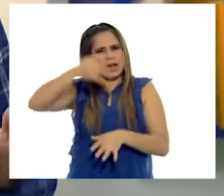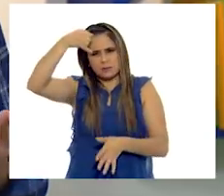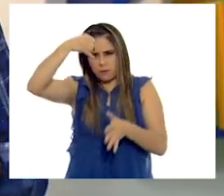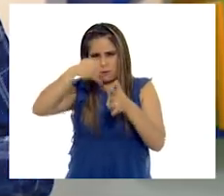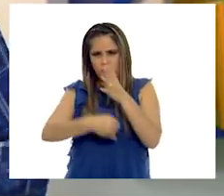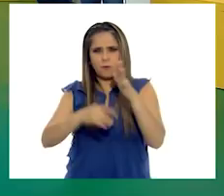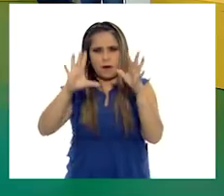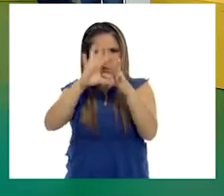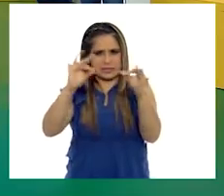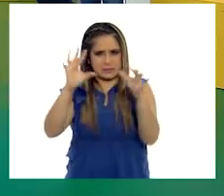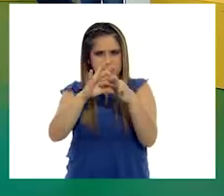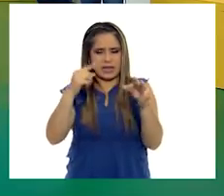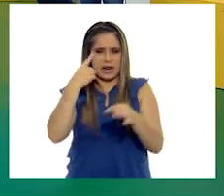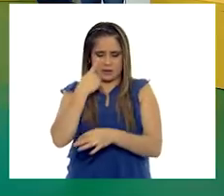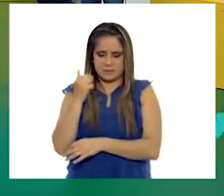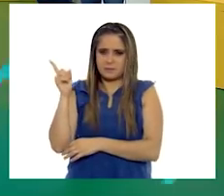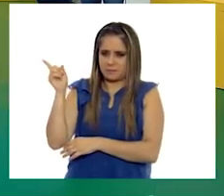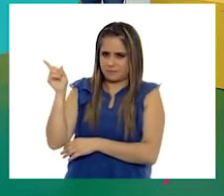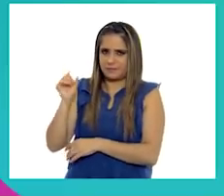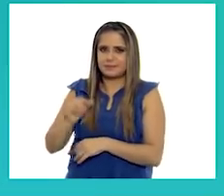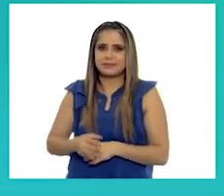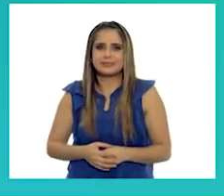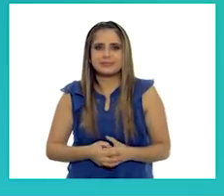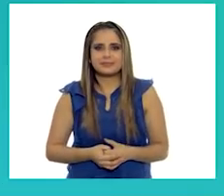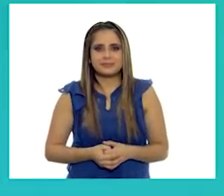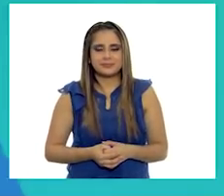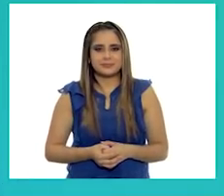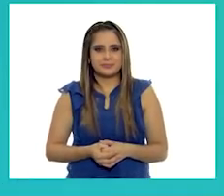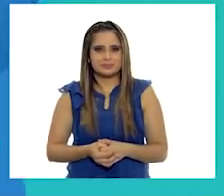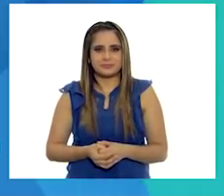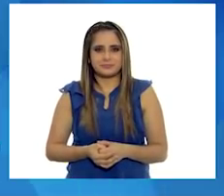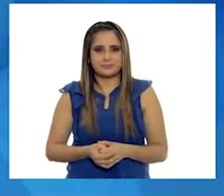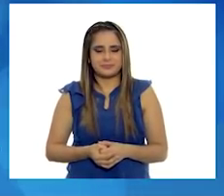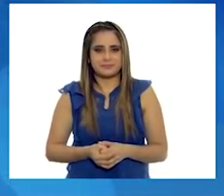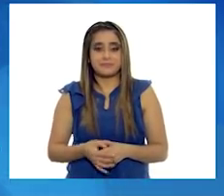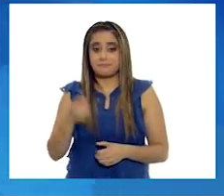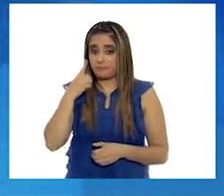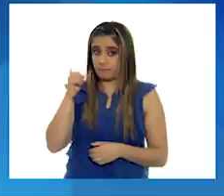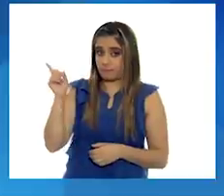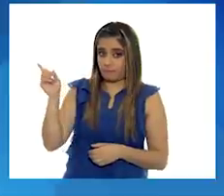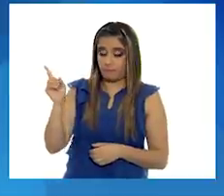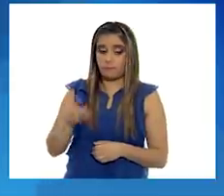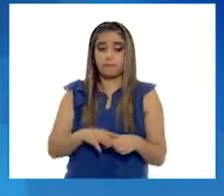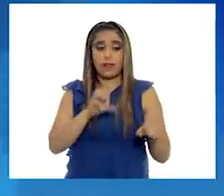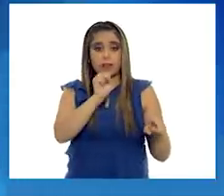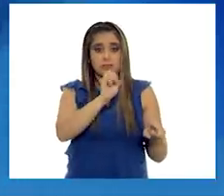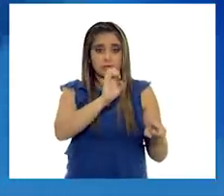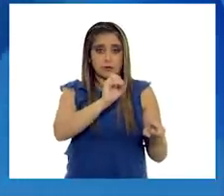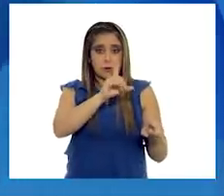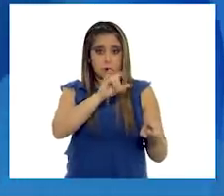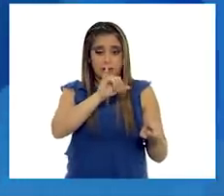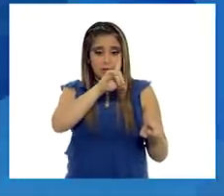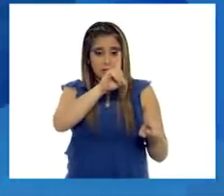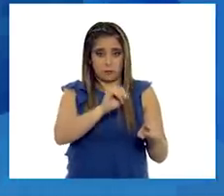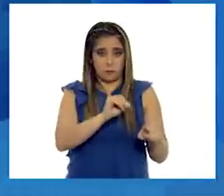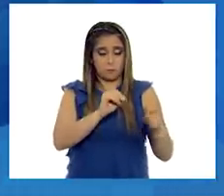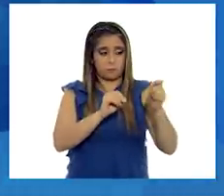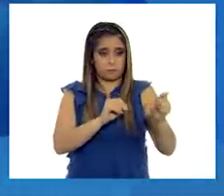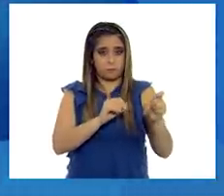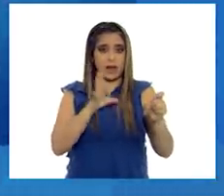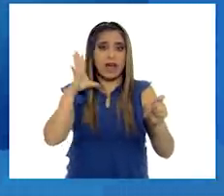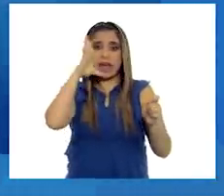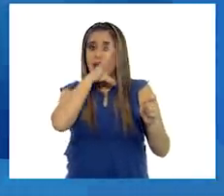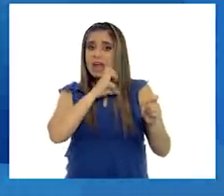veamos cómo interactúa la temperatura. Bien. Si te fijas, en los sólidos hay menos temperatura, pero mientras